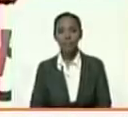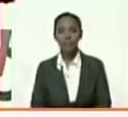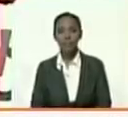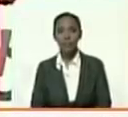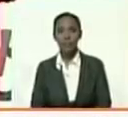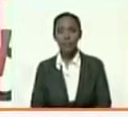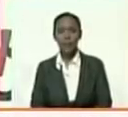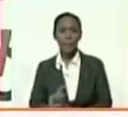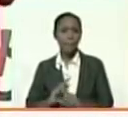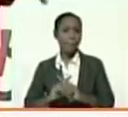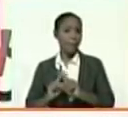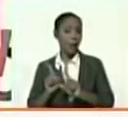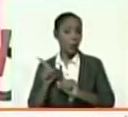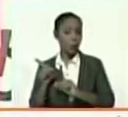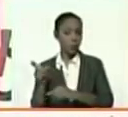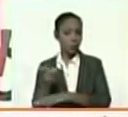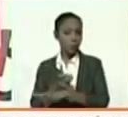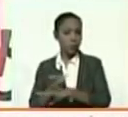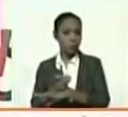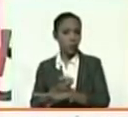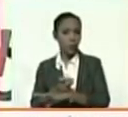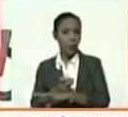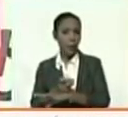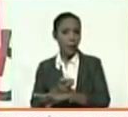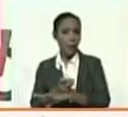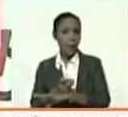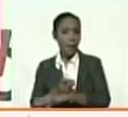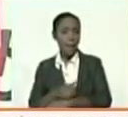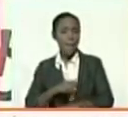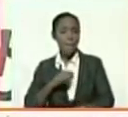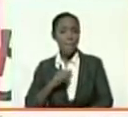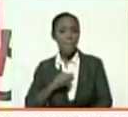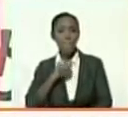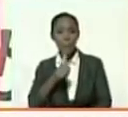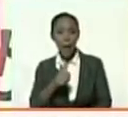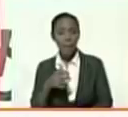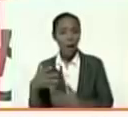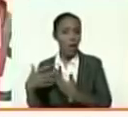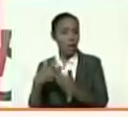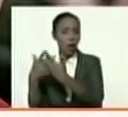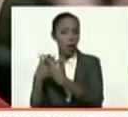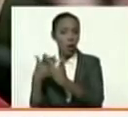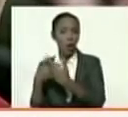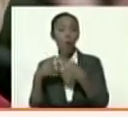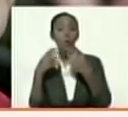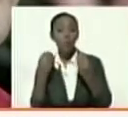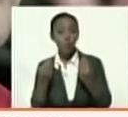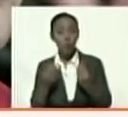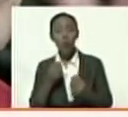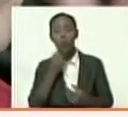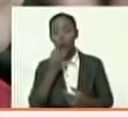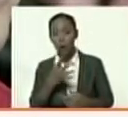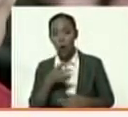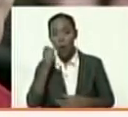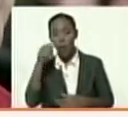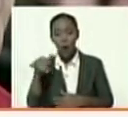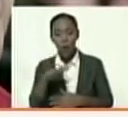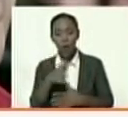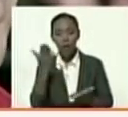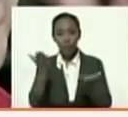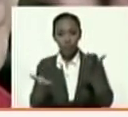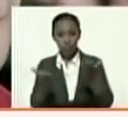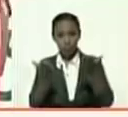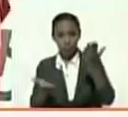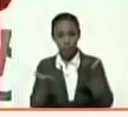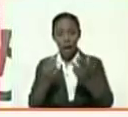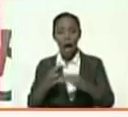Pero estos gobiernos, malo para Estados Unidos, muy bueno para los pueblos que le dieron estabilidad a la región. Y con estabilidad tú